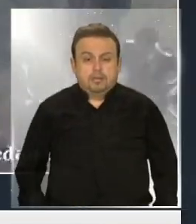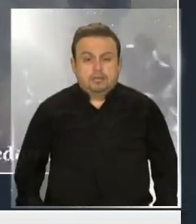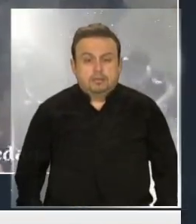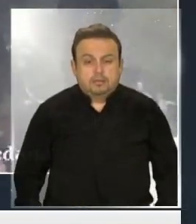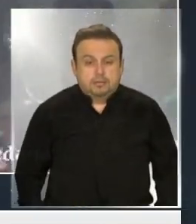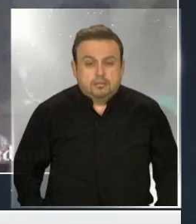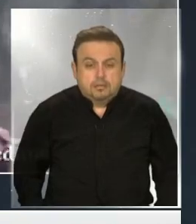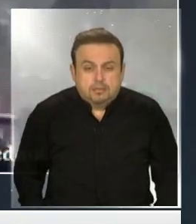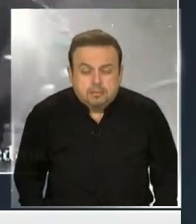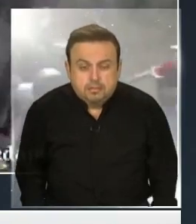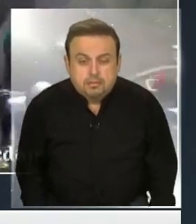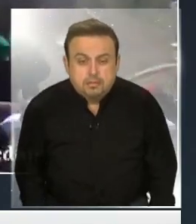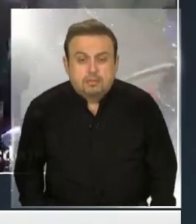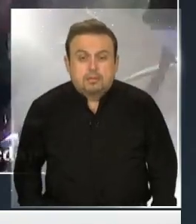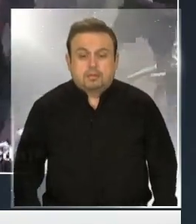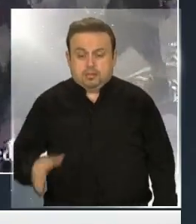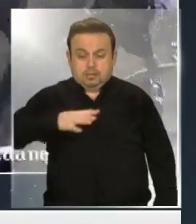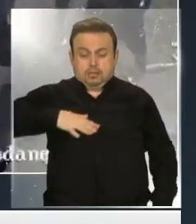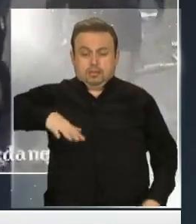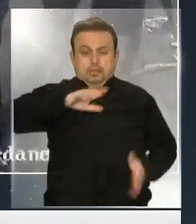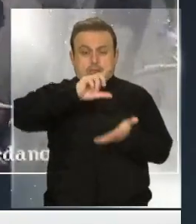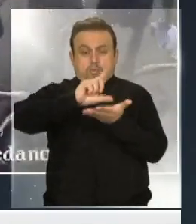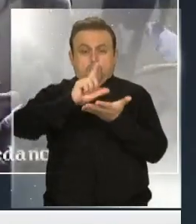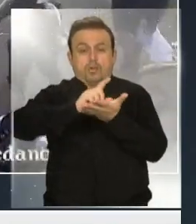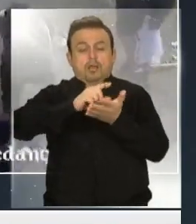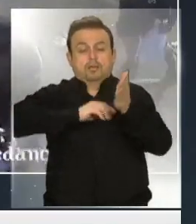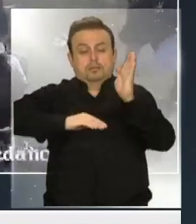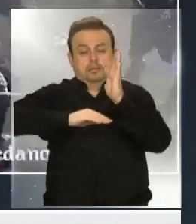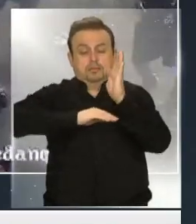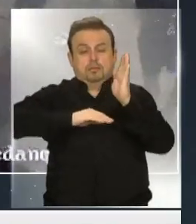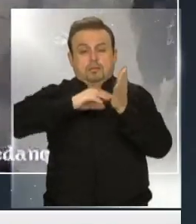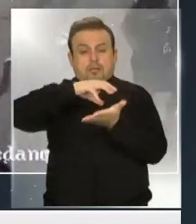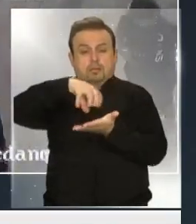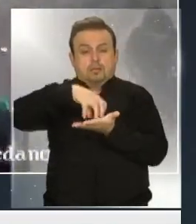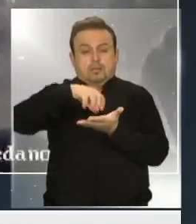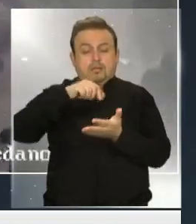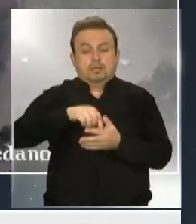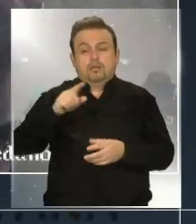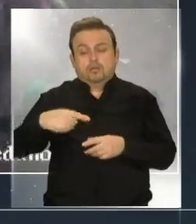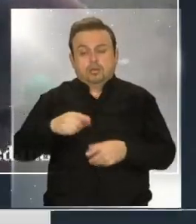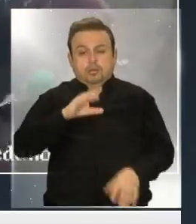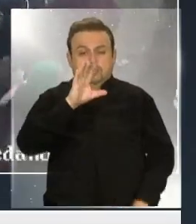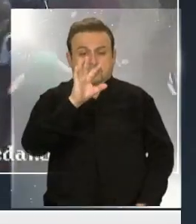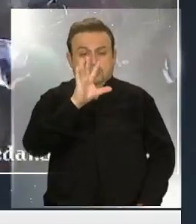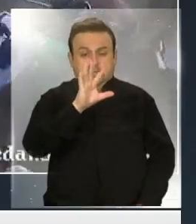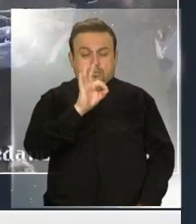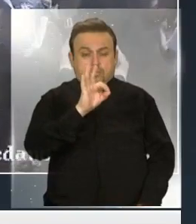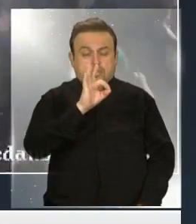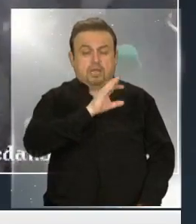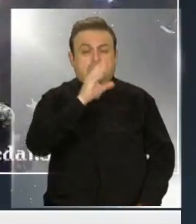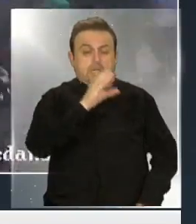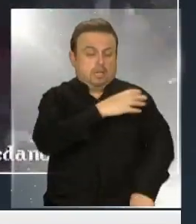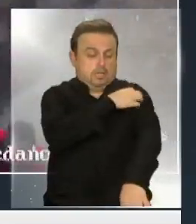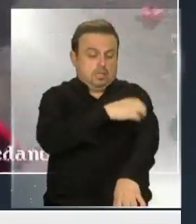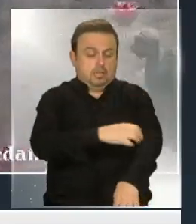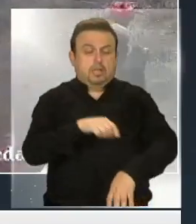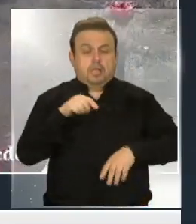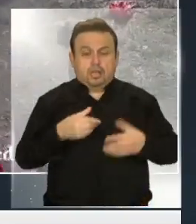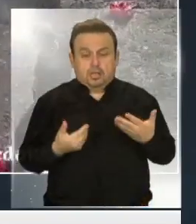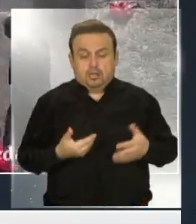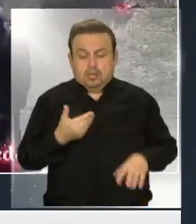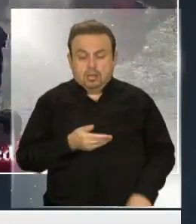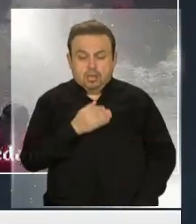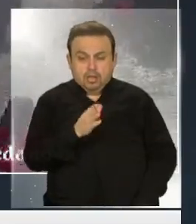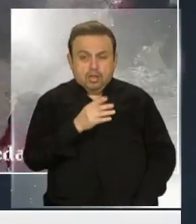en lo que es Plaza Baquedano y sus alrededores. Y 50 de ellos en regiones. Se generaron aproximadamente, estamos todavía